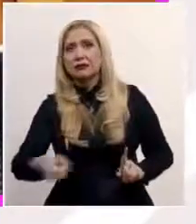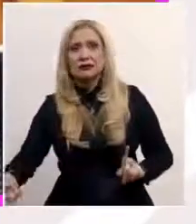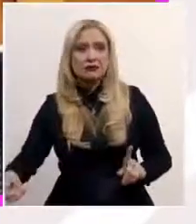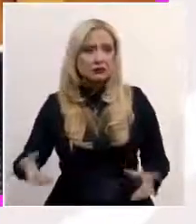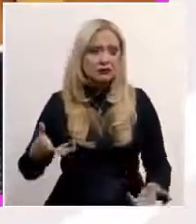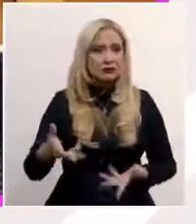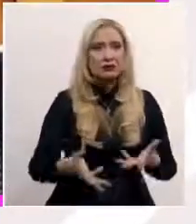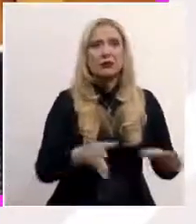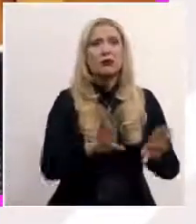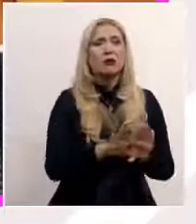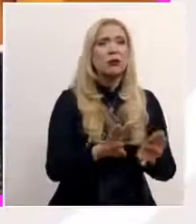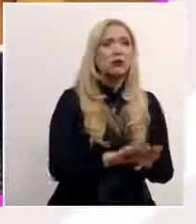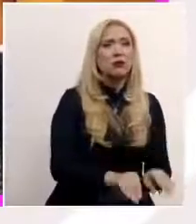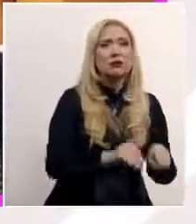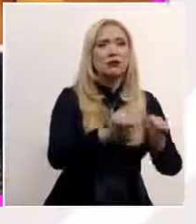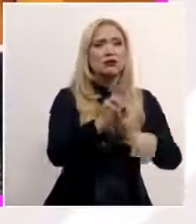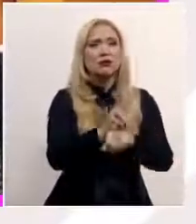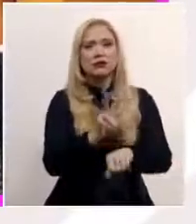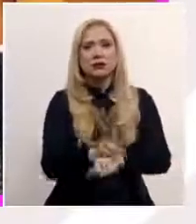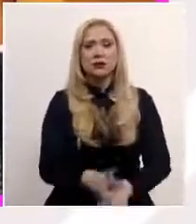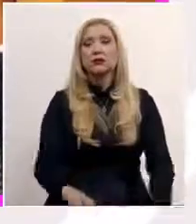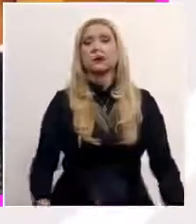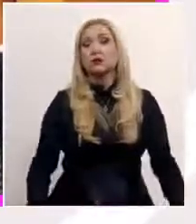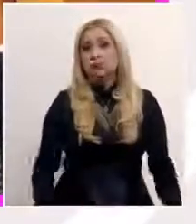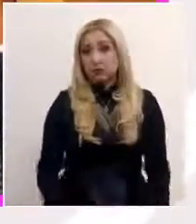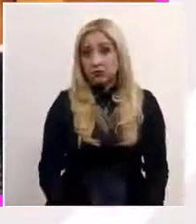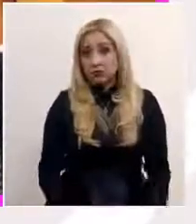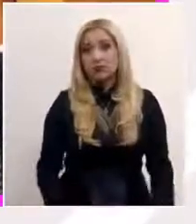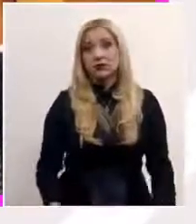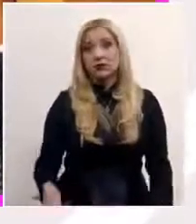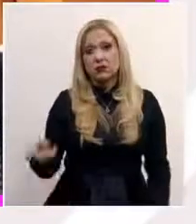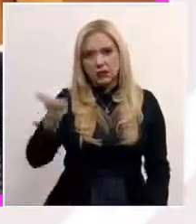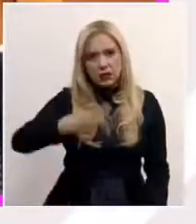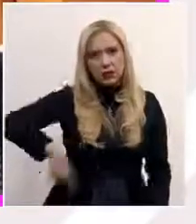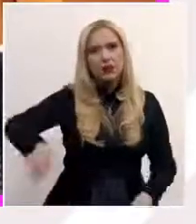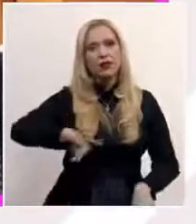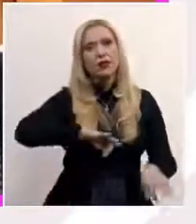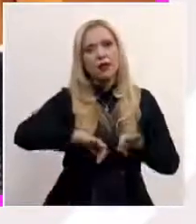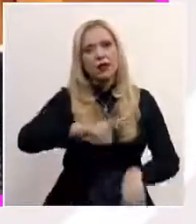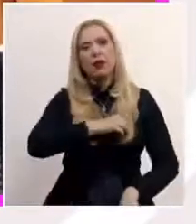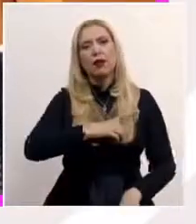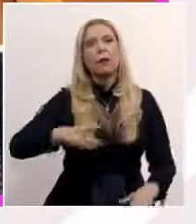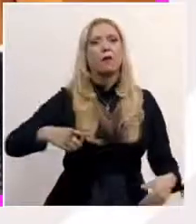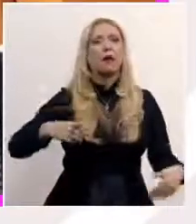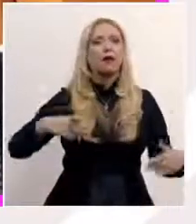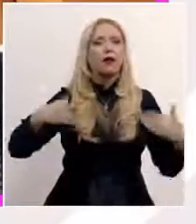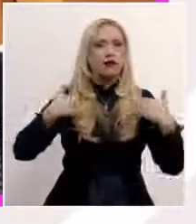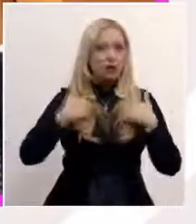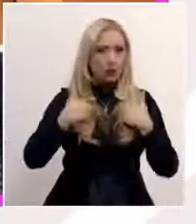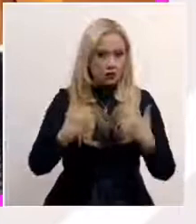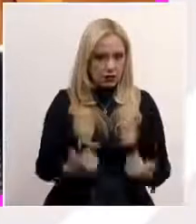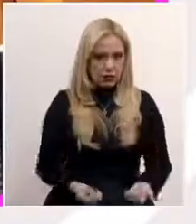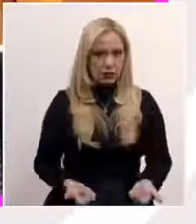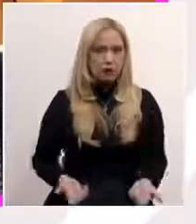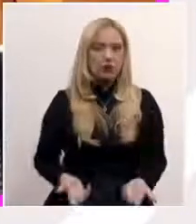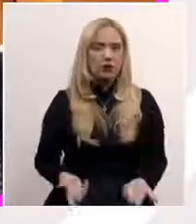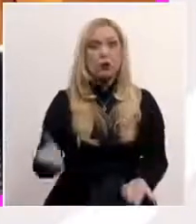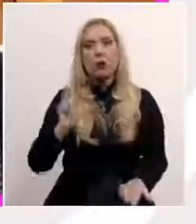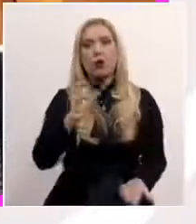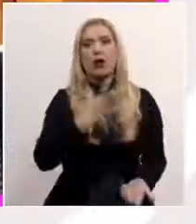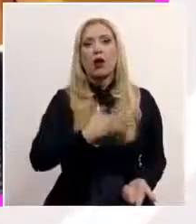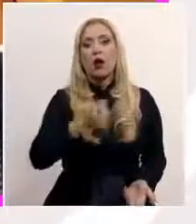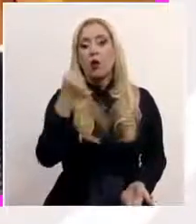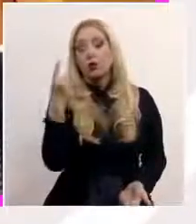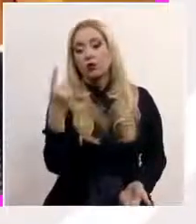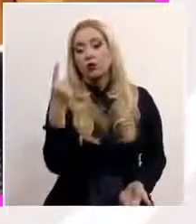familiar, ¿no? Y la idea es justo que esto se entienda en los empleos. Cuando una familia tiene un hijo, o dos,